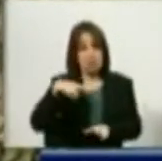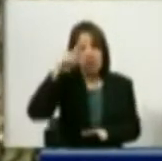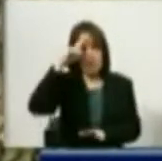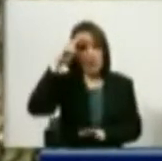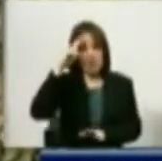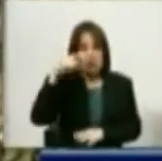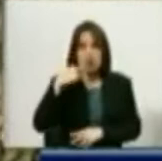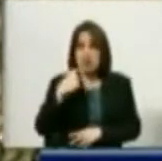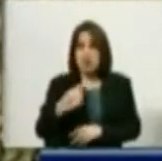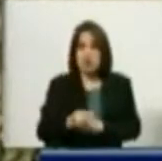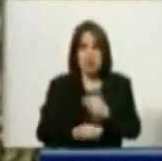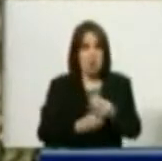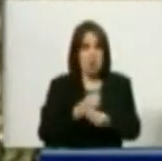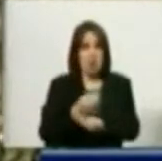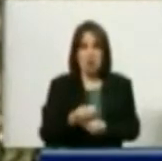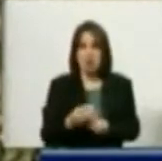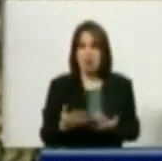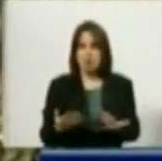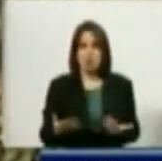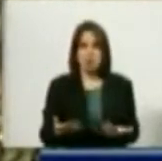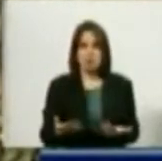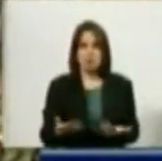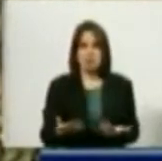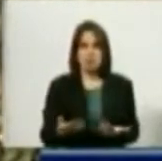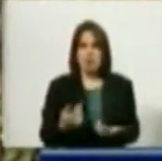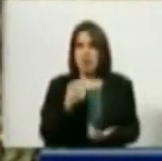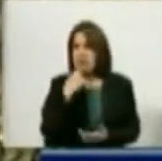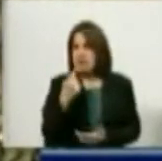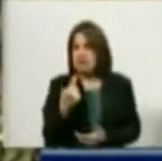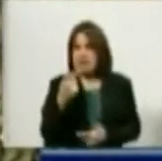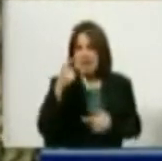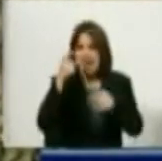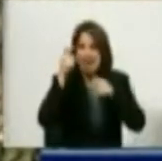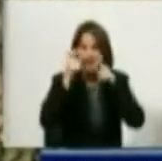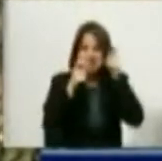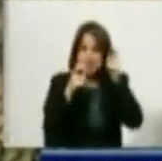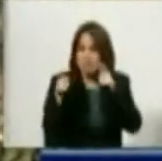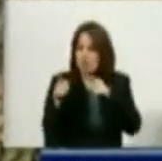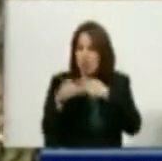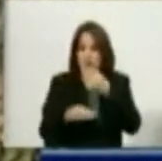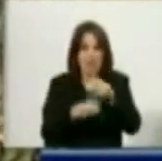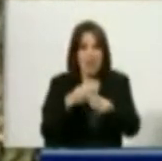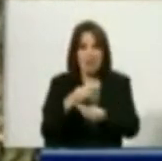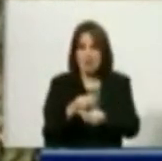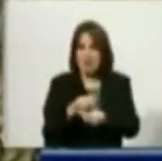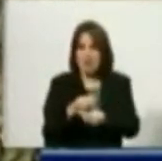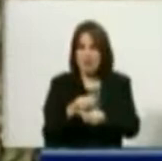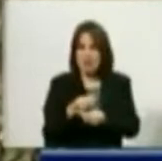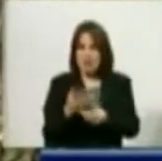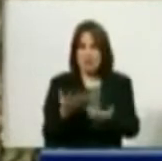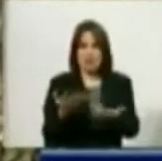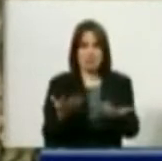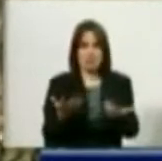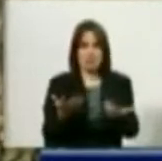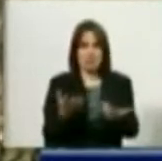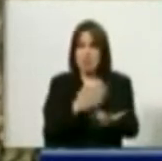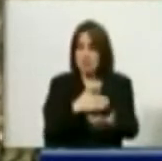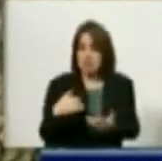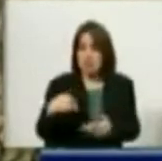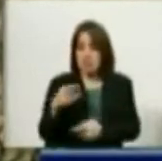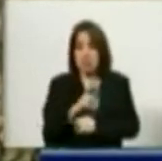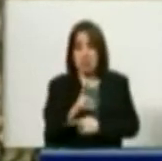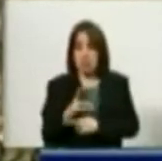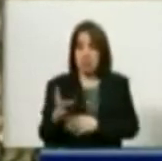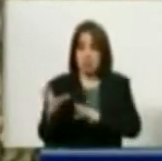no haga los actos decirle a Chávez que no hiciera un acto era para que lo hiciera más rápido